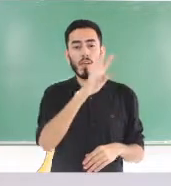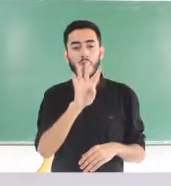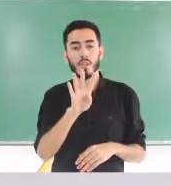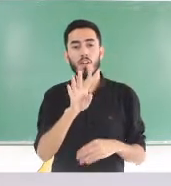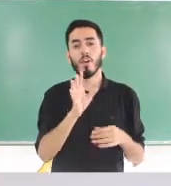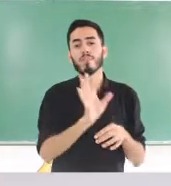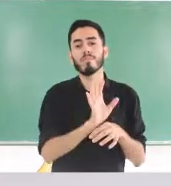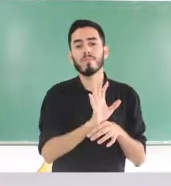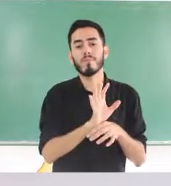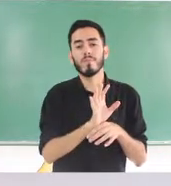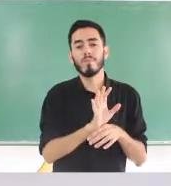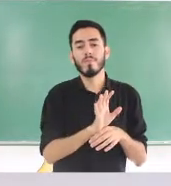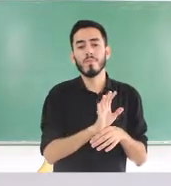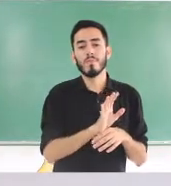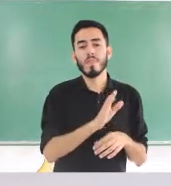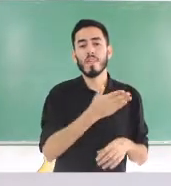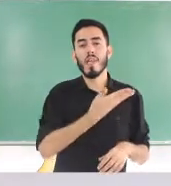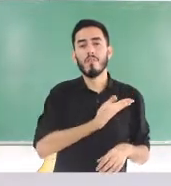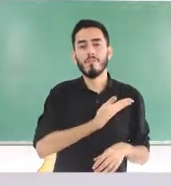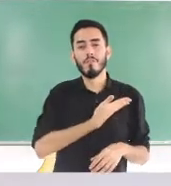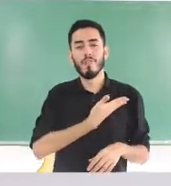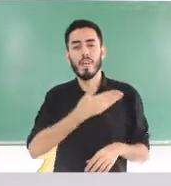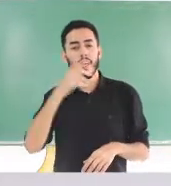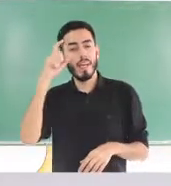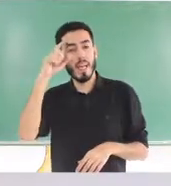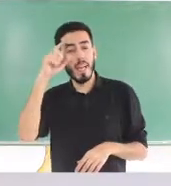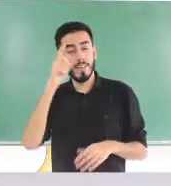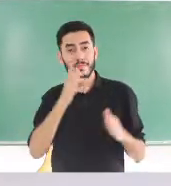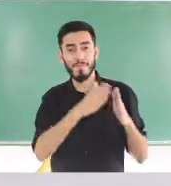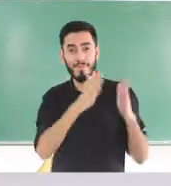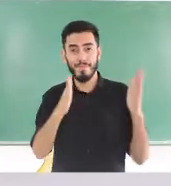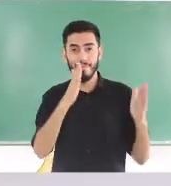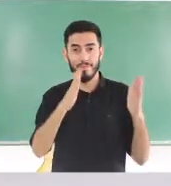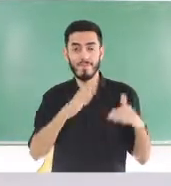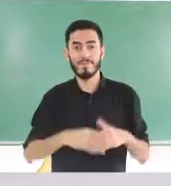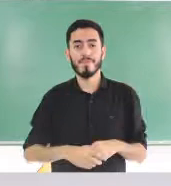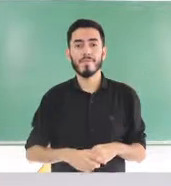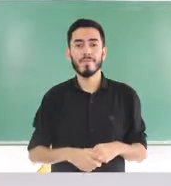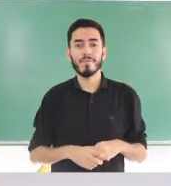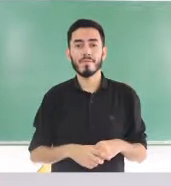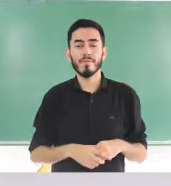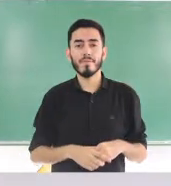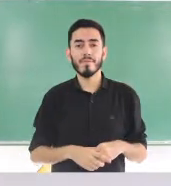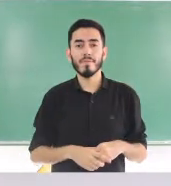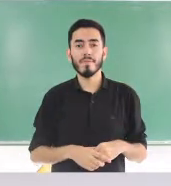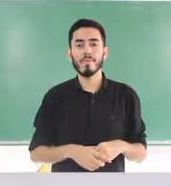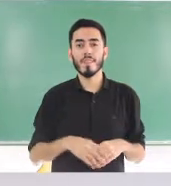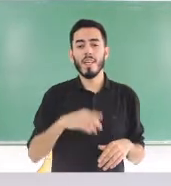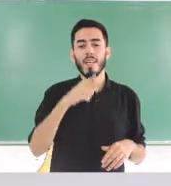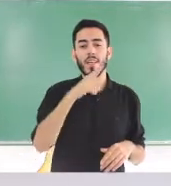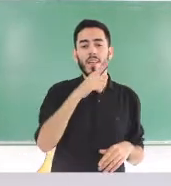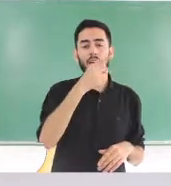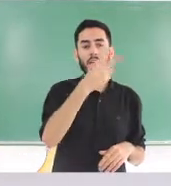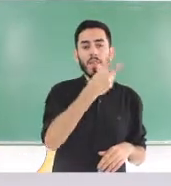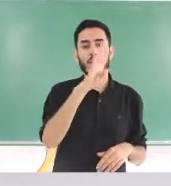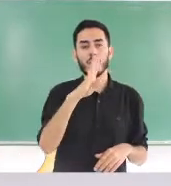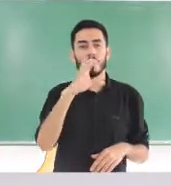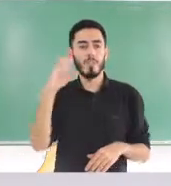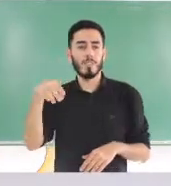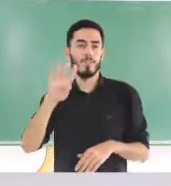¿sí? 24 centímetros. Vamos a trabajar sin los centímetros, ¿sí? 24